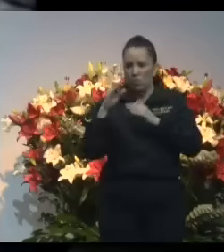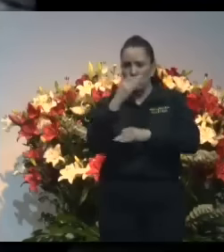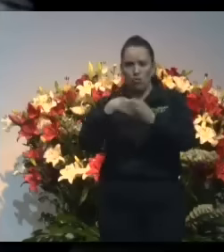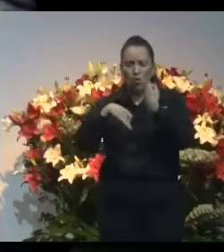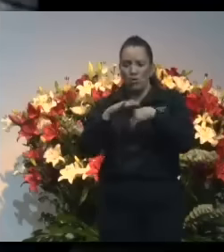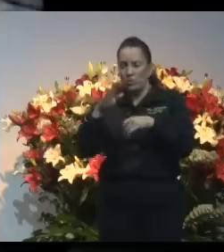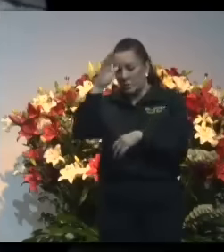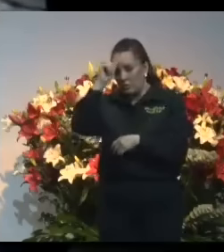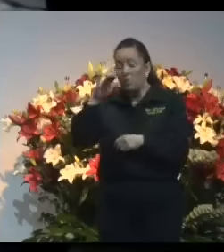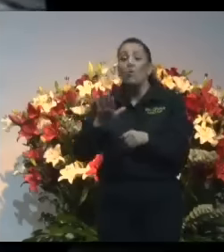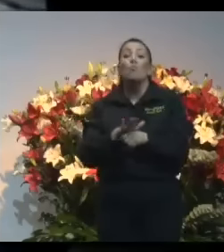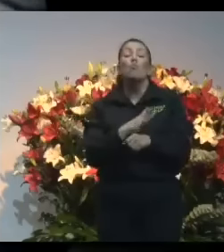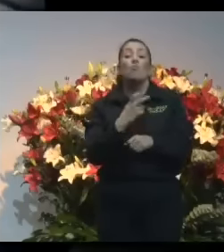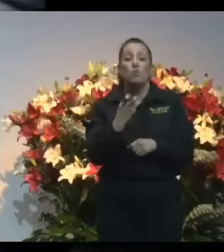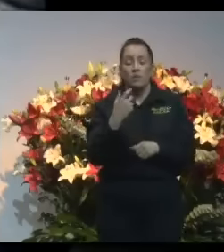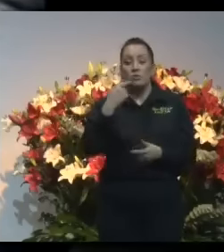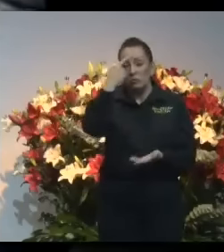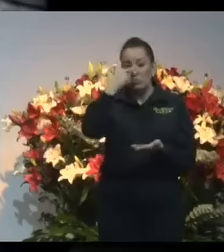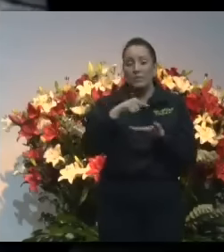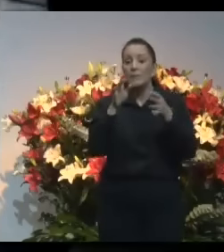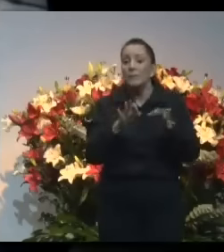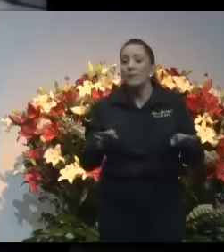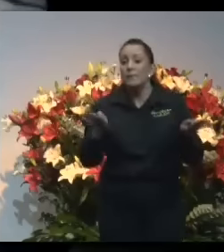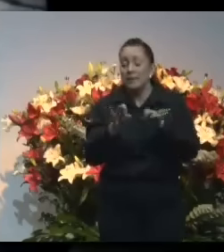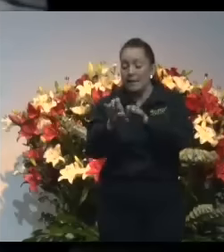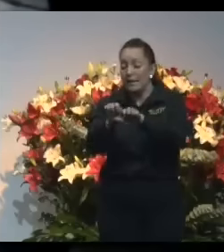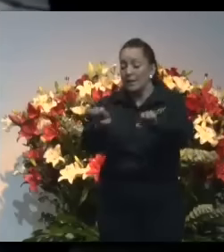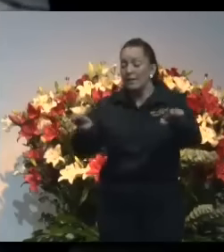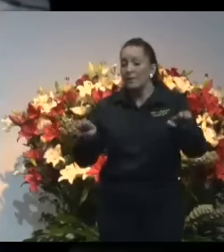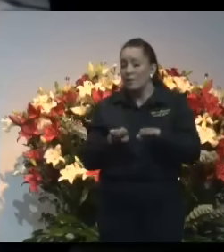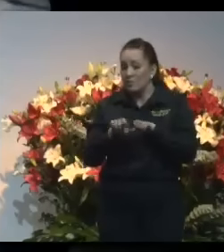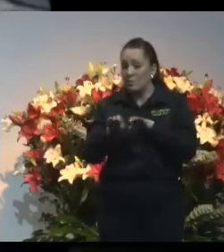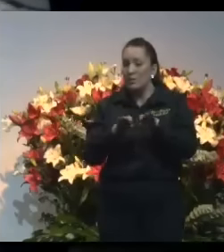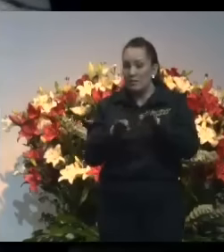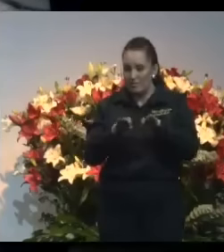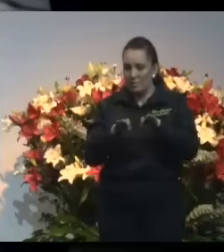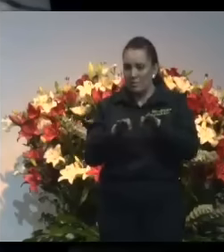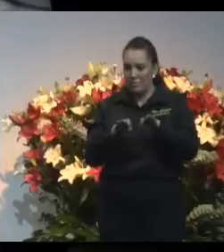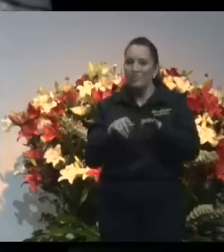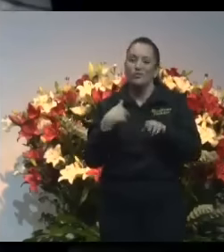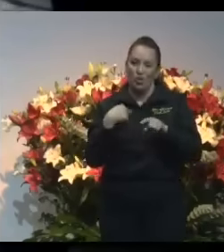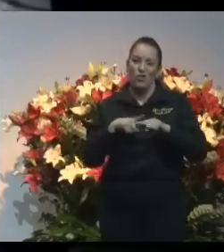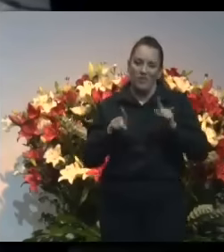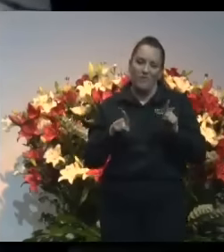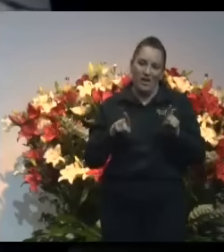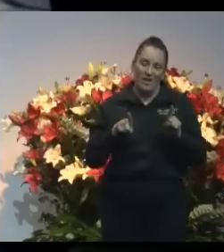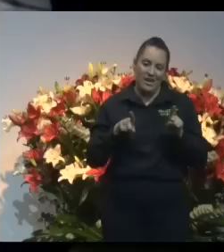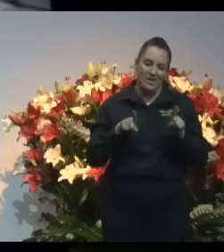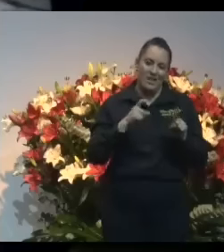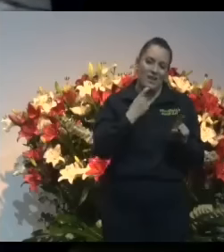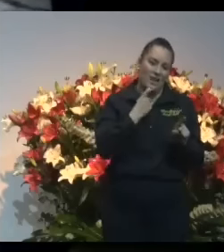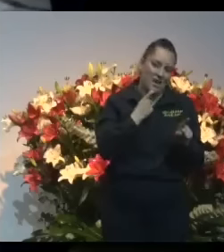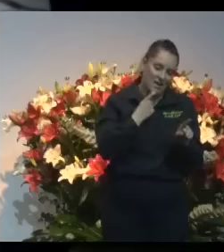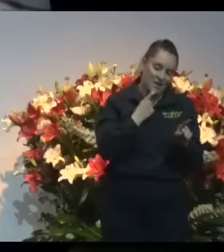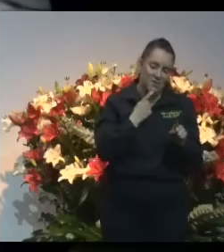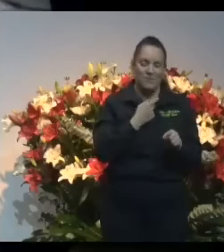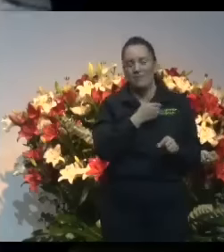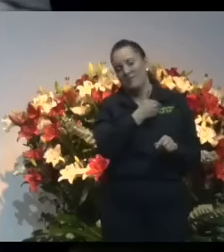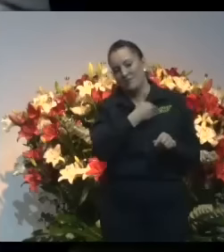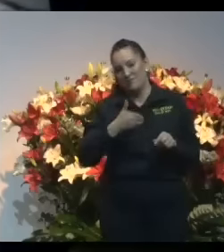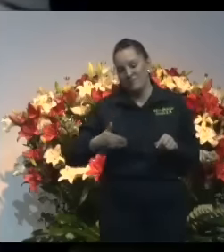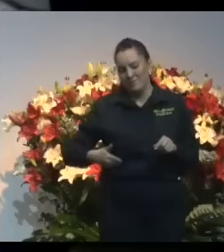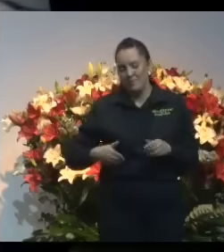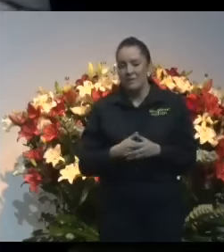si trabajamos en equipo, yo, a diferencia del presidente actual, sí hablaría con los diputados